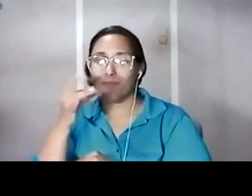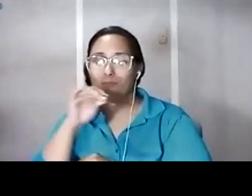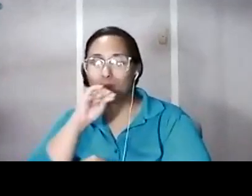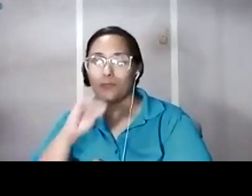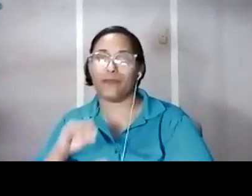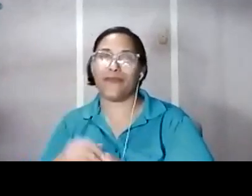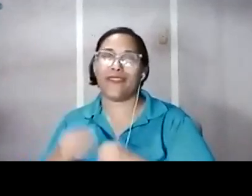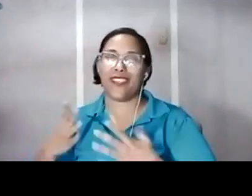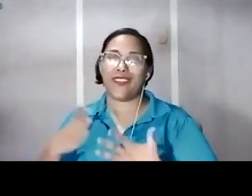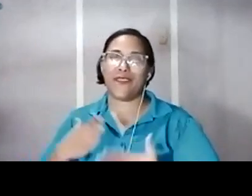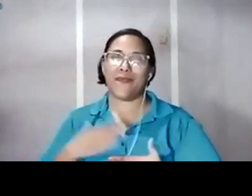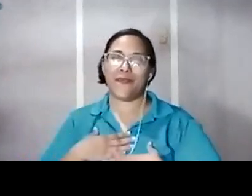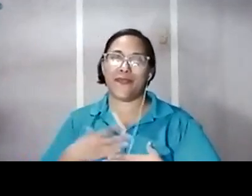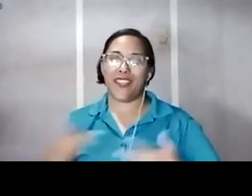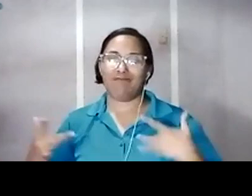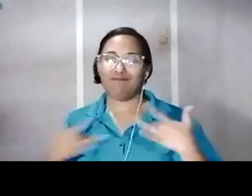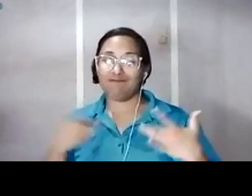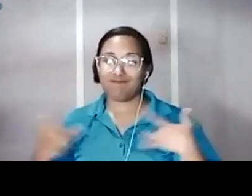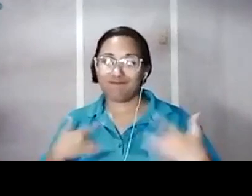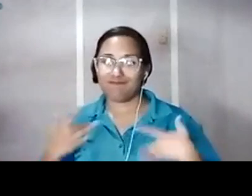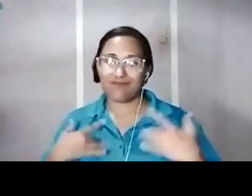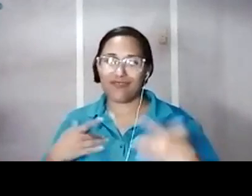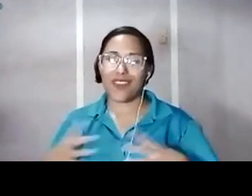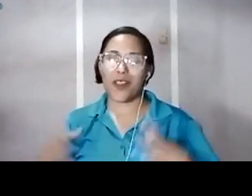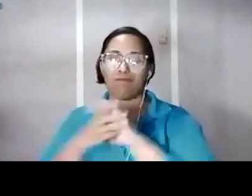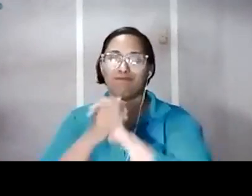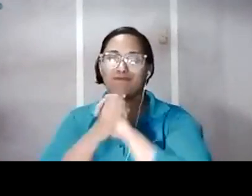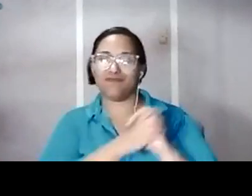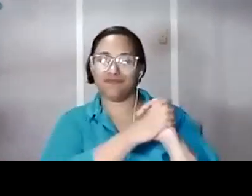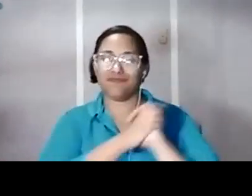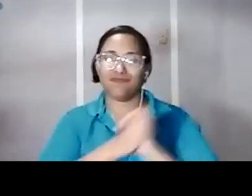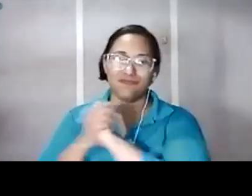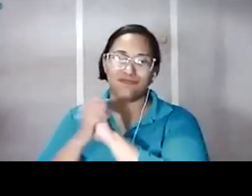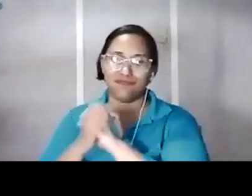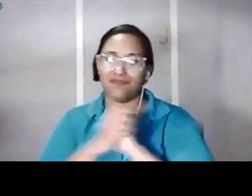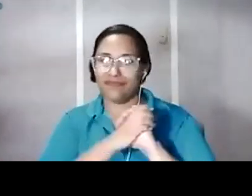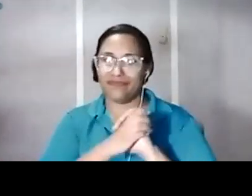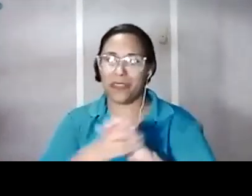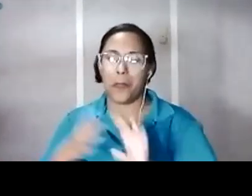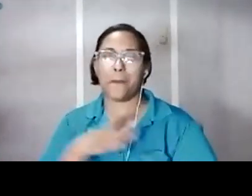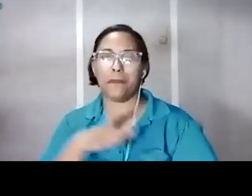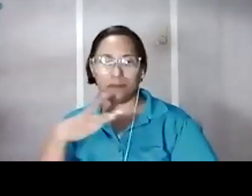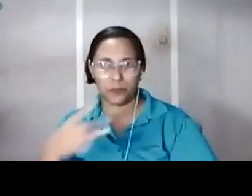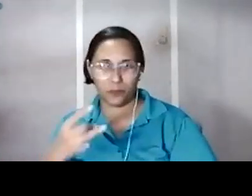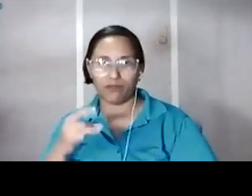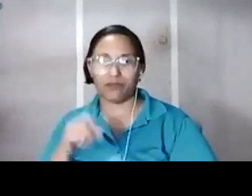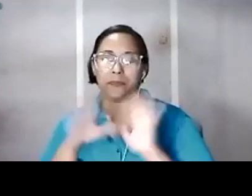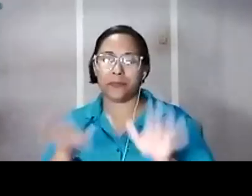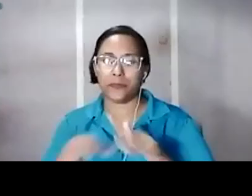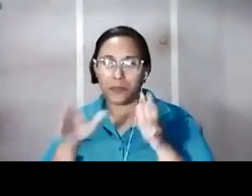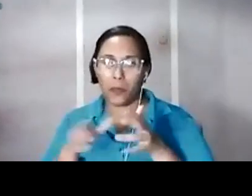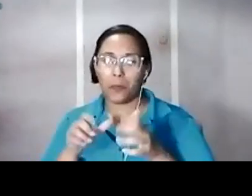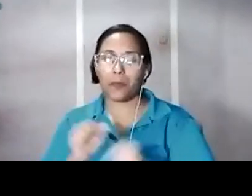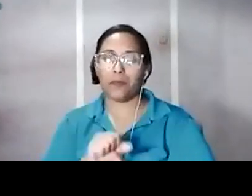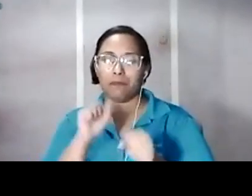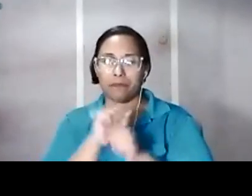lo que transmite. La felicito. Gracias, gracias. Sí, es un entusiasmo porque me gusta lo que hago. Lo amo, es mi